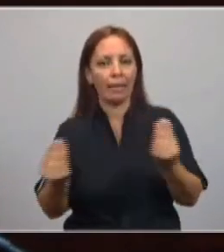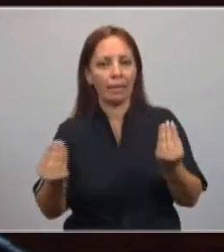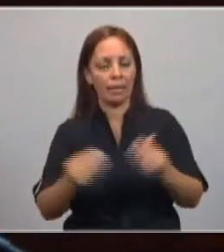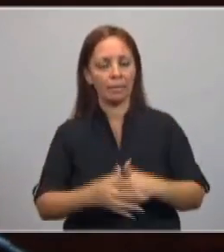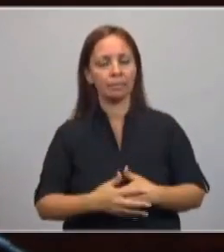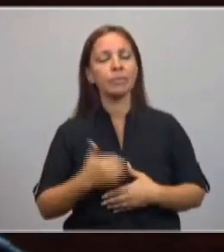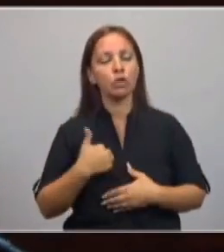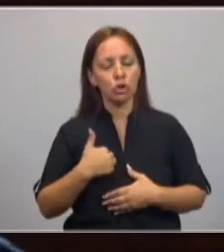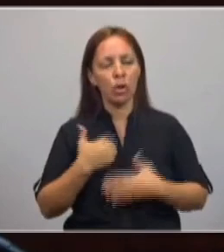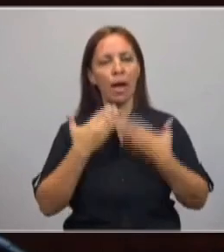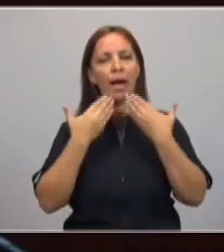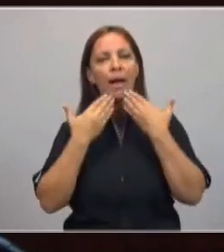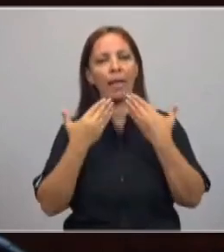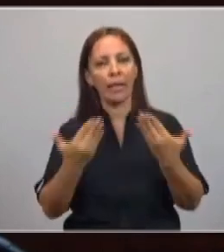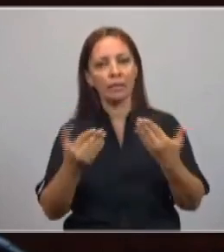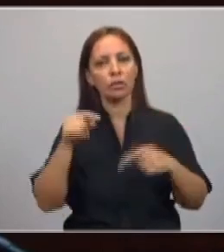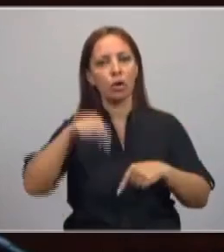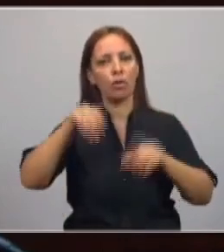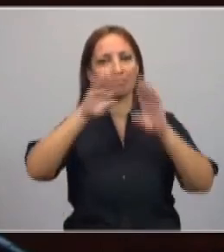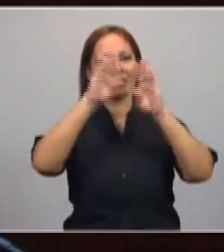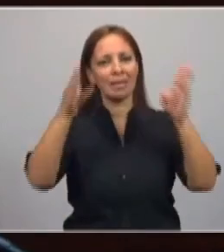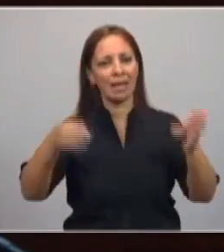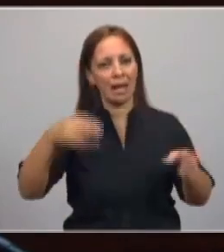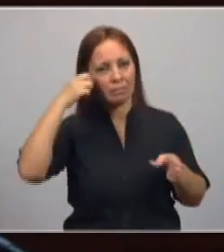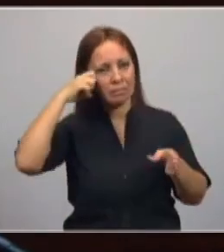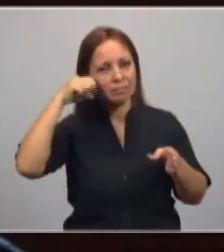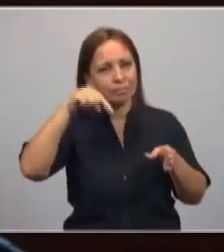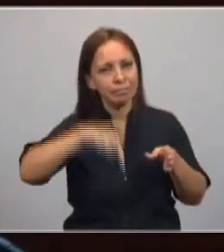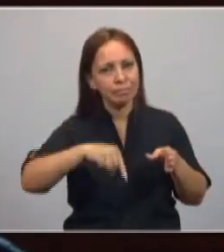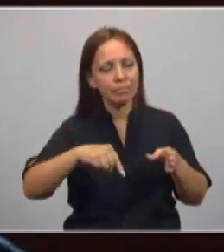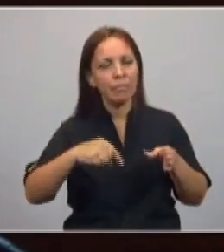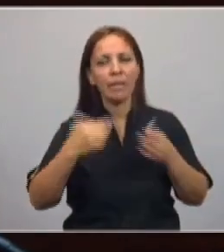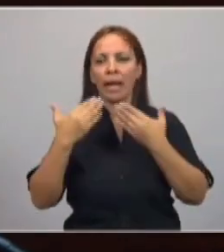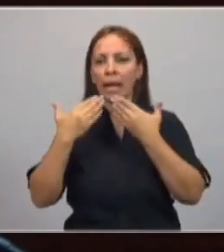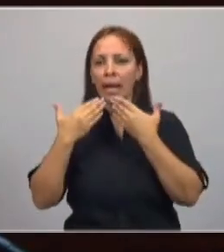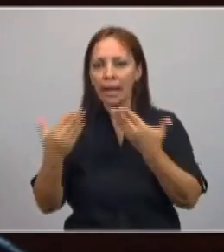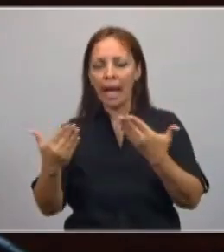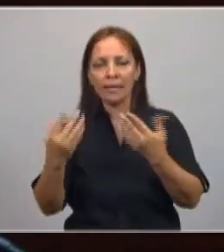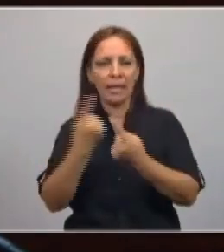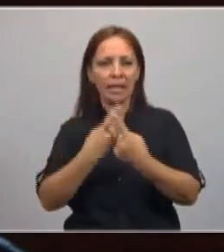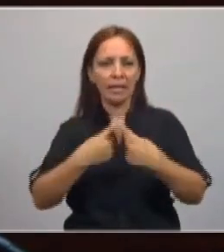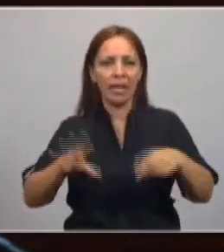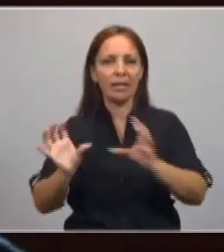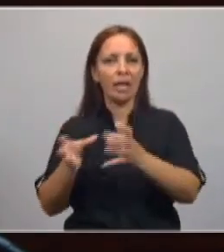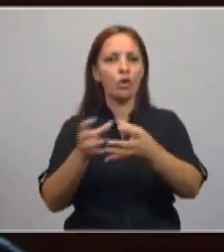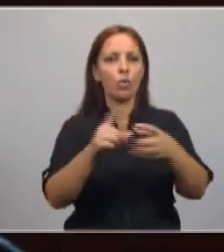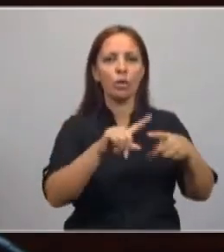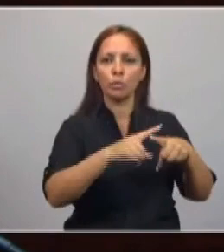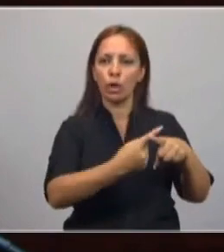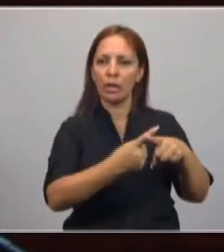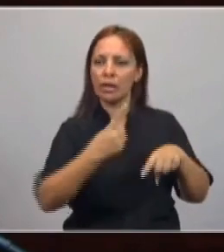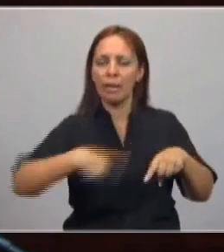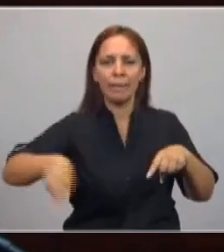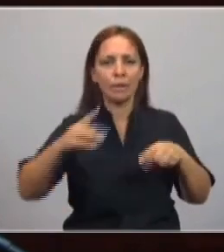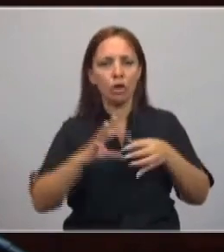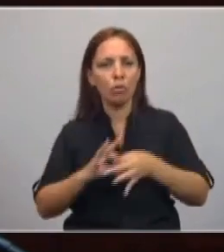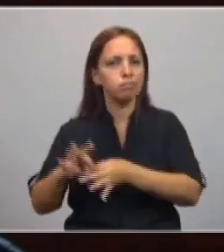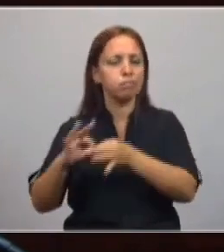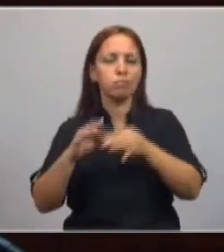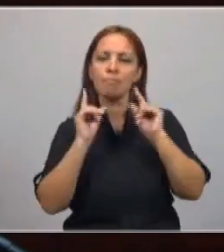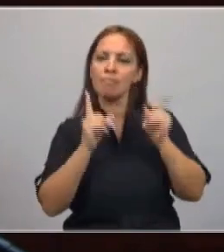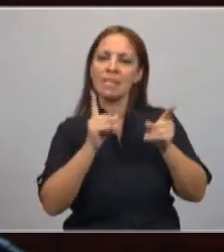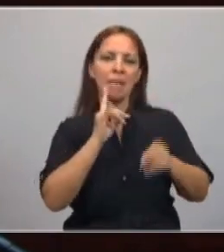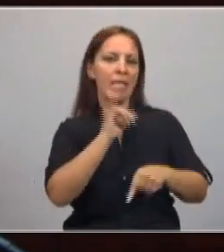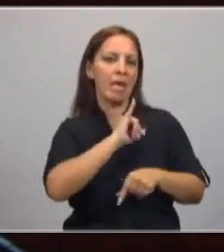Agradezco a esta legislatura, a todas las fuerzas políticas, porque reaccionaron con la misma denuncia.